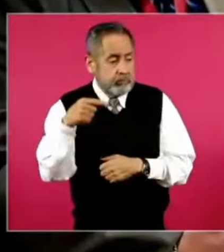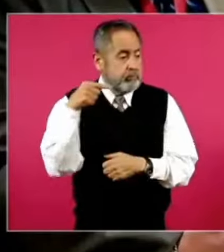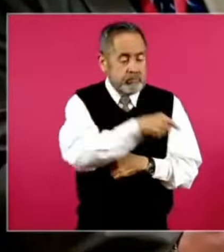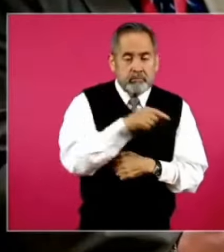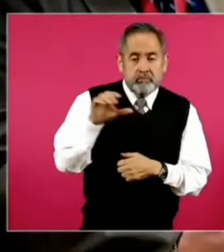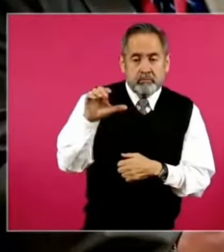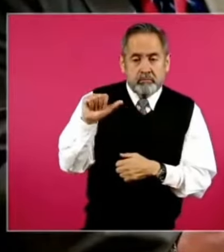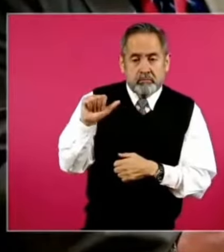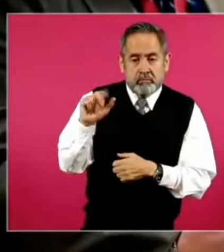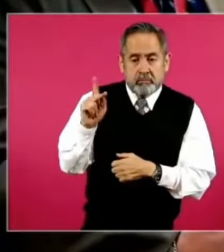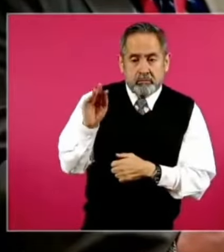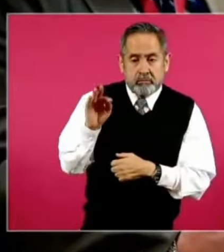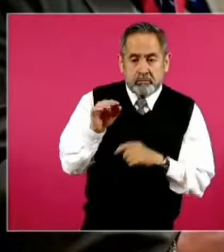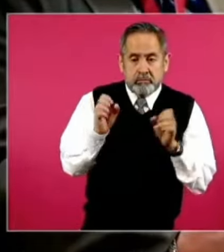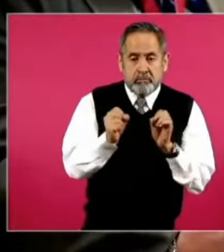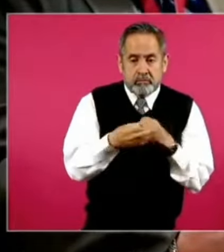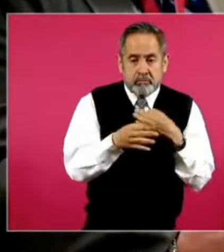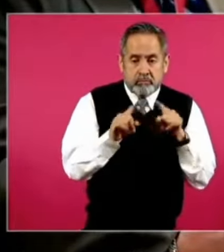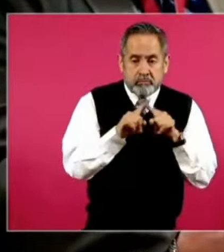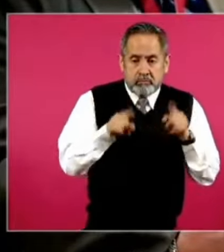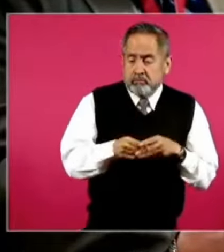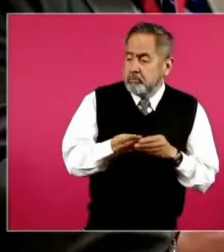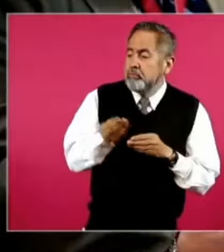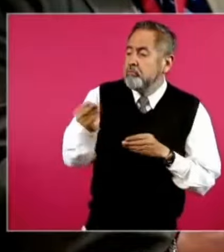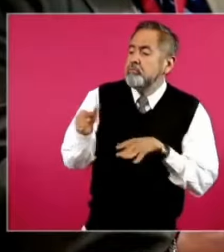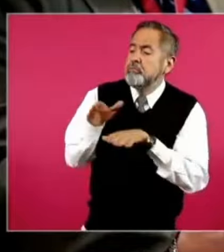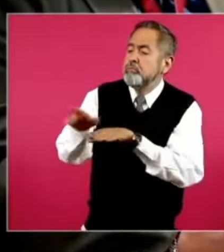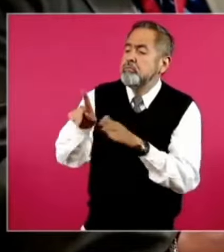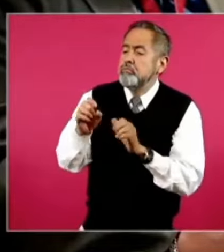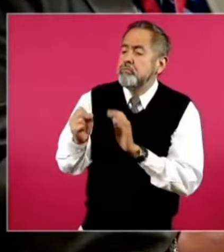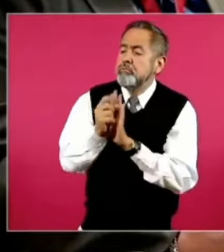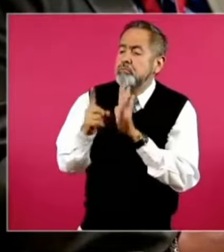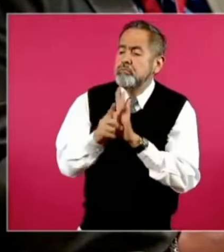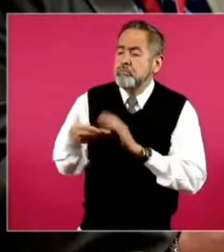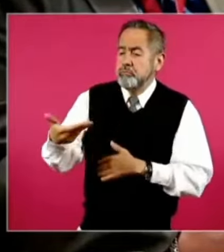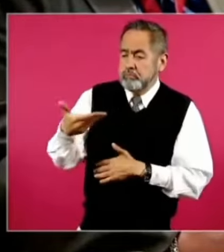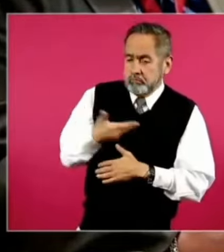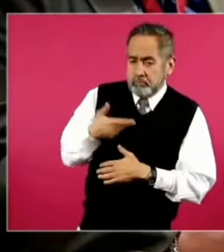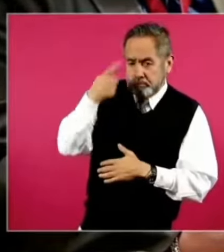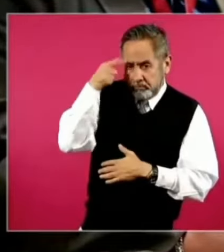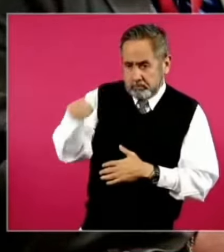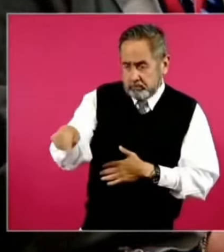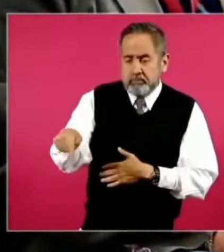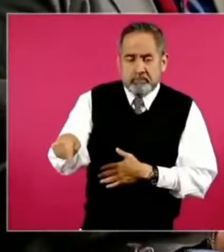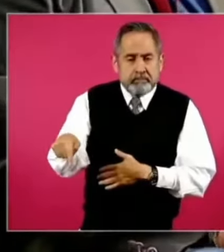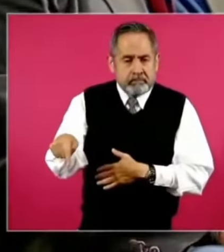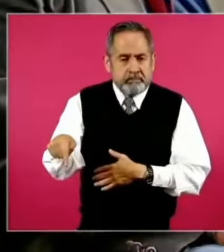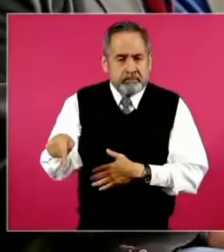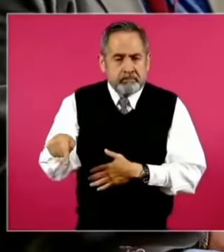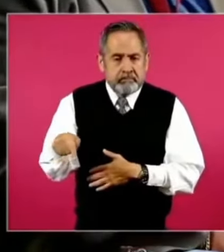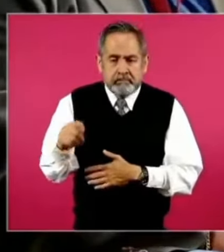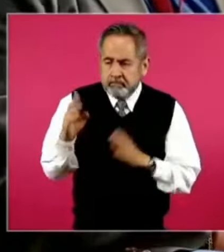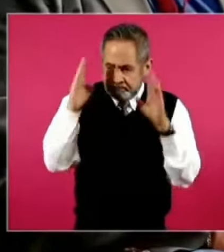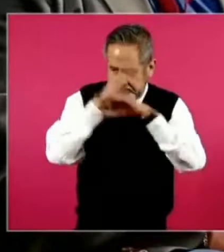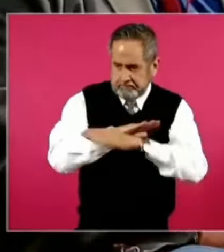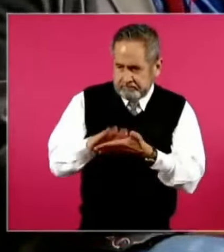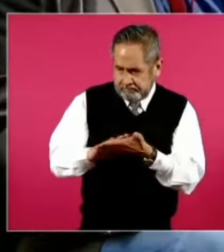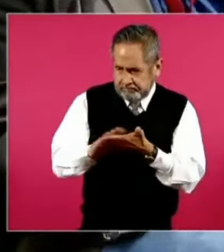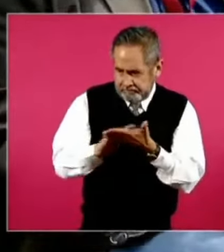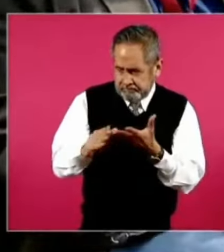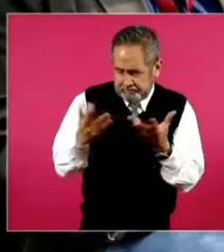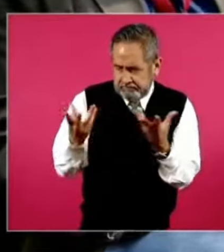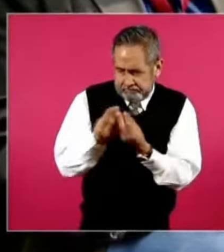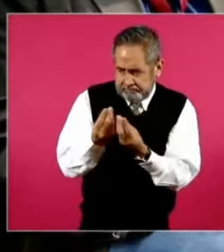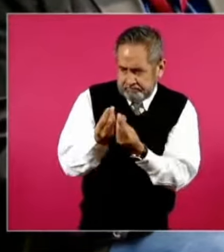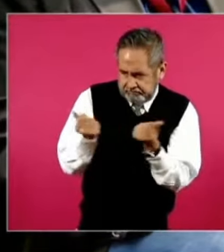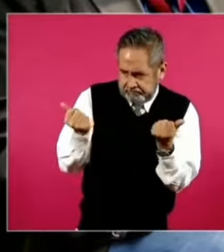el siguiente oficio. En relación a la solicitud realizada para la celebración de mecanismos